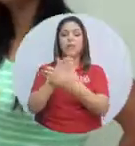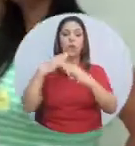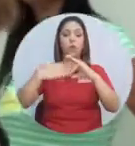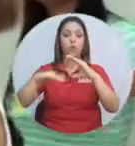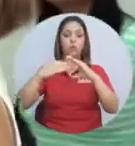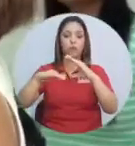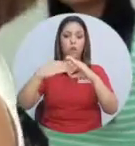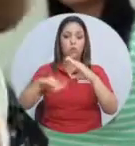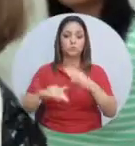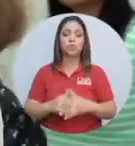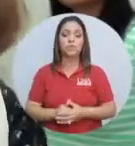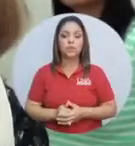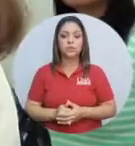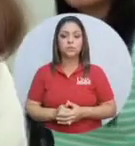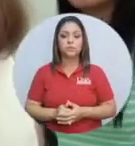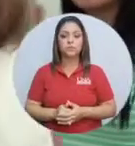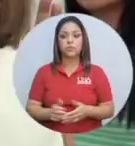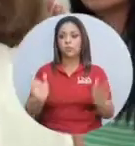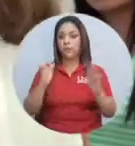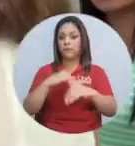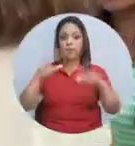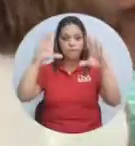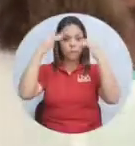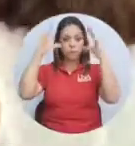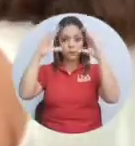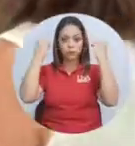de correos electrónicos,